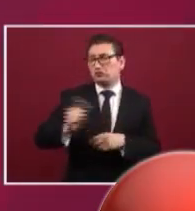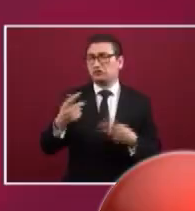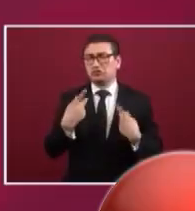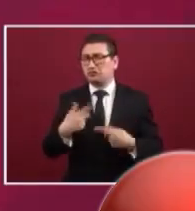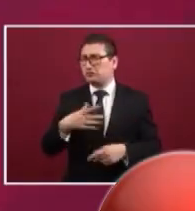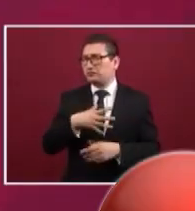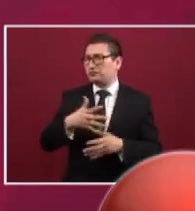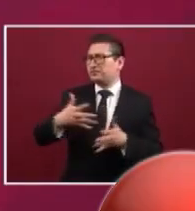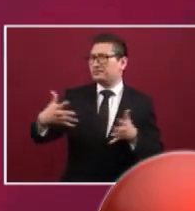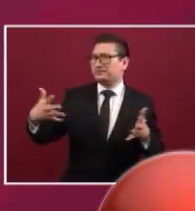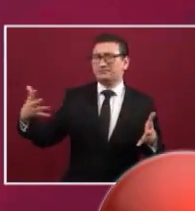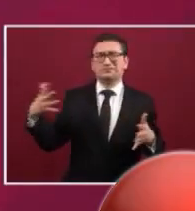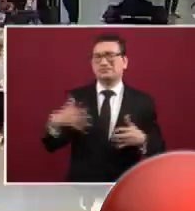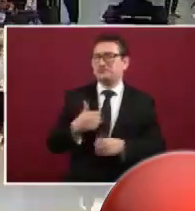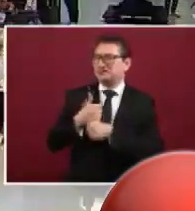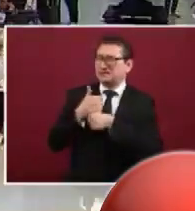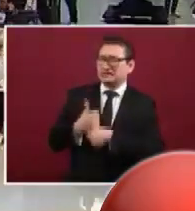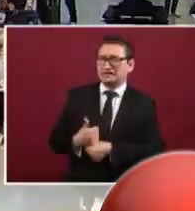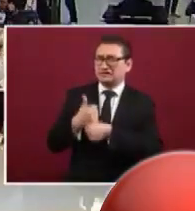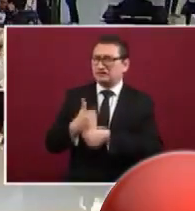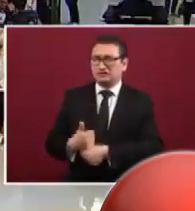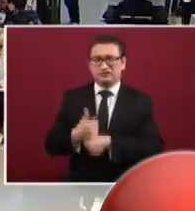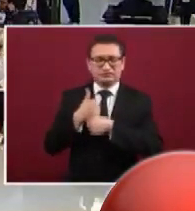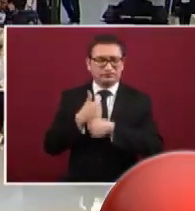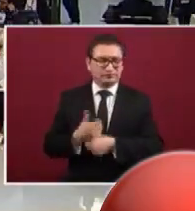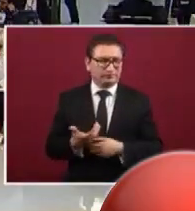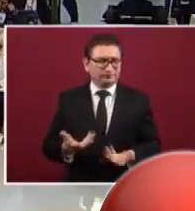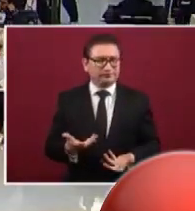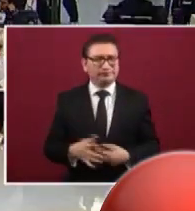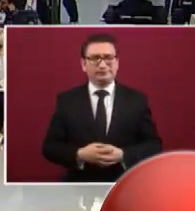de la mayoría de los mexicanos. Entonces,